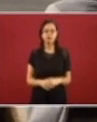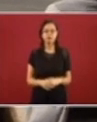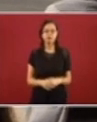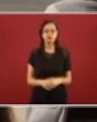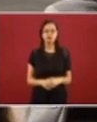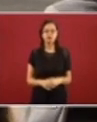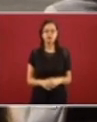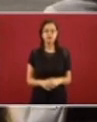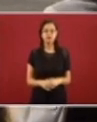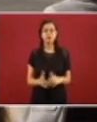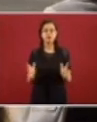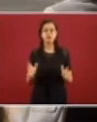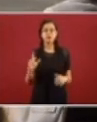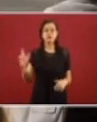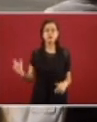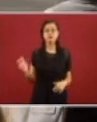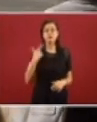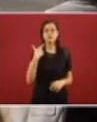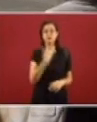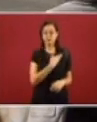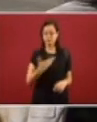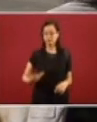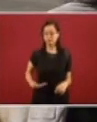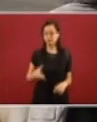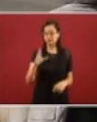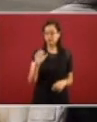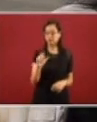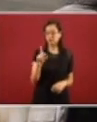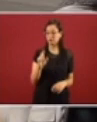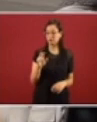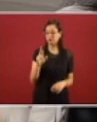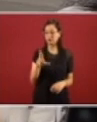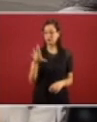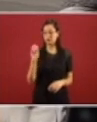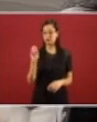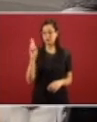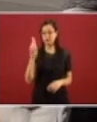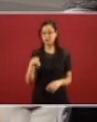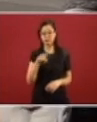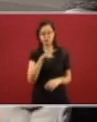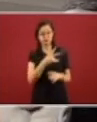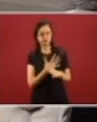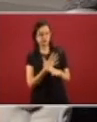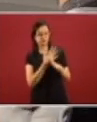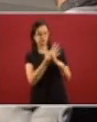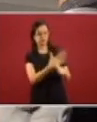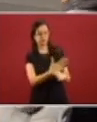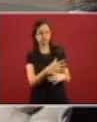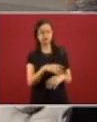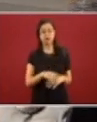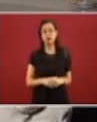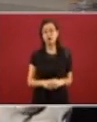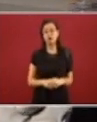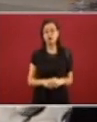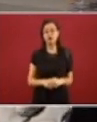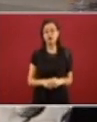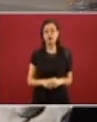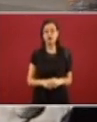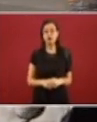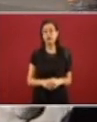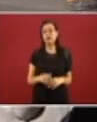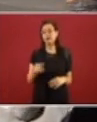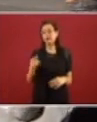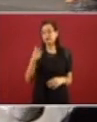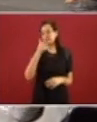el expresidente Calderón haya puesto que comí con el hermano de Guzmán